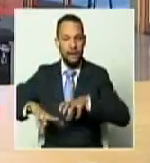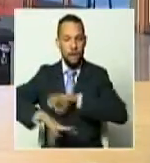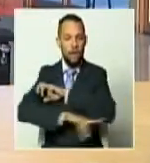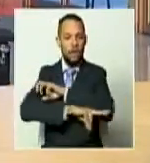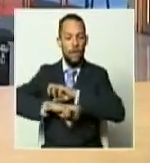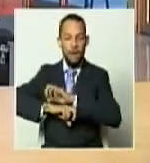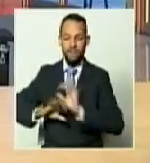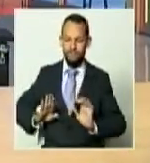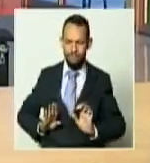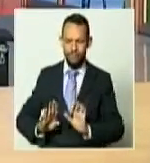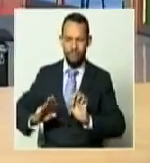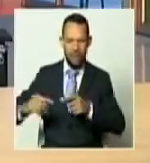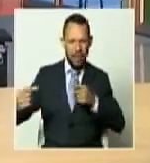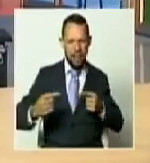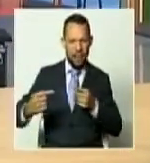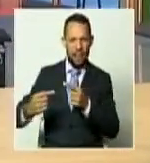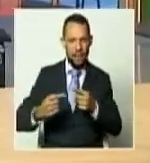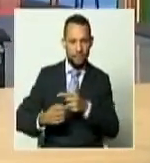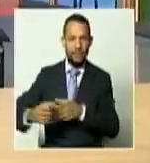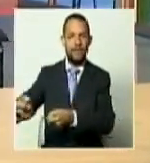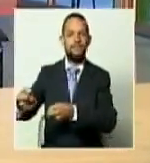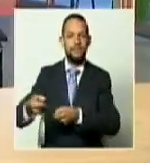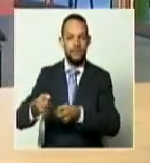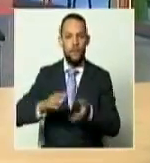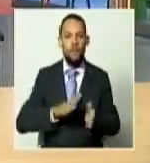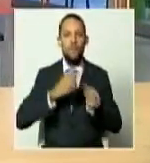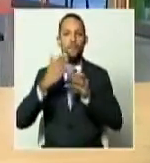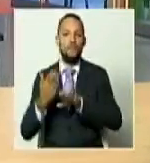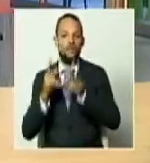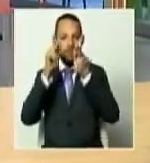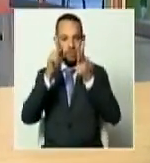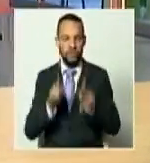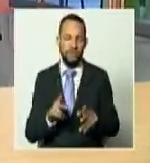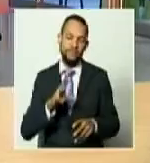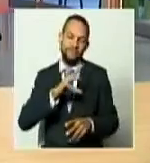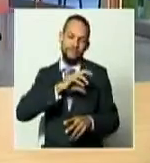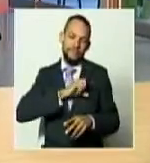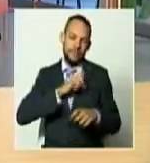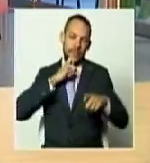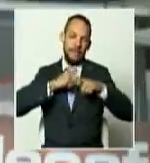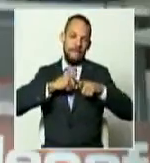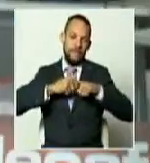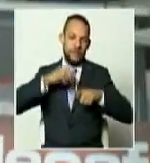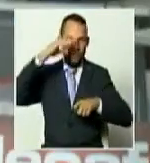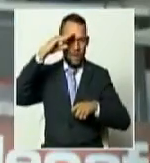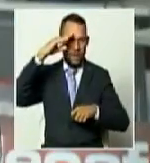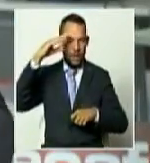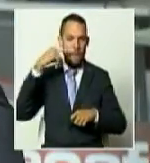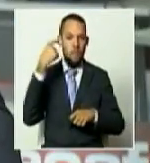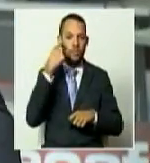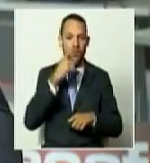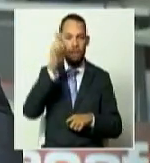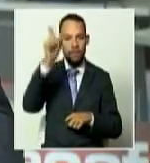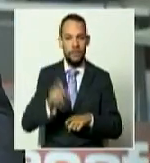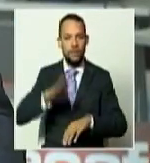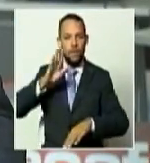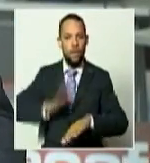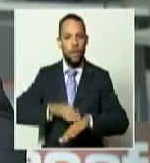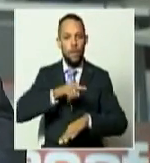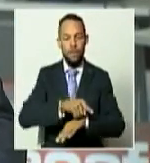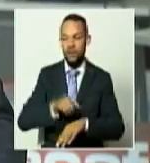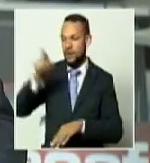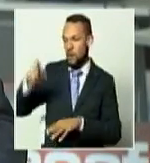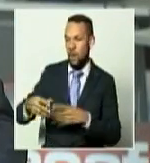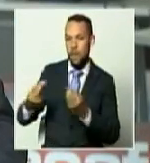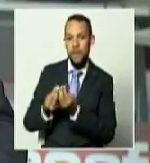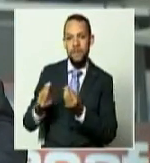autoridades realizan operativos en la zona para dar con los responsables de este hecho tan lamentable. A esta hora de la noche saludo a mi compañera Gisela